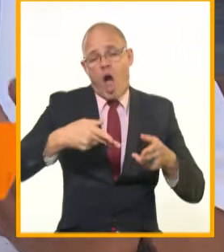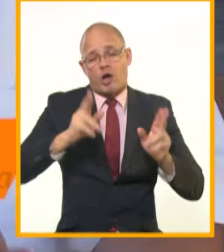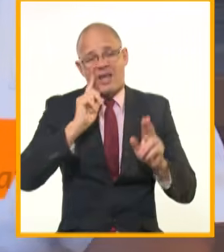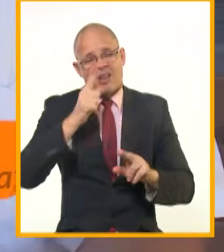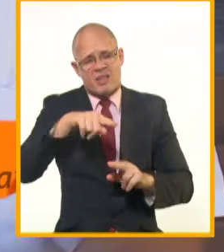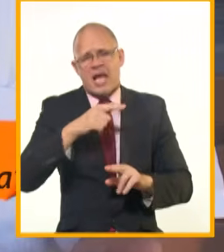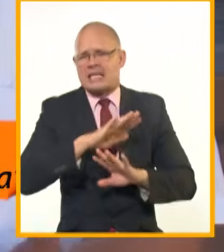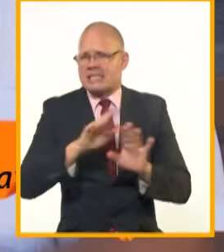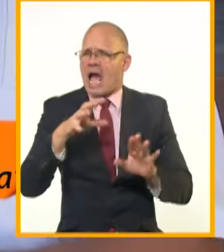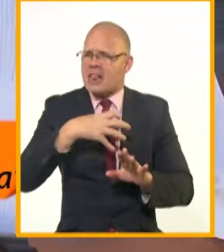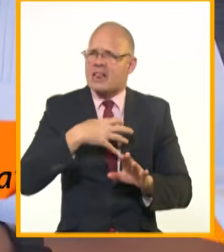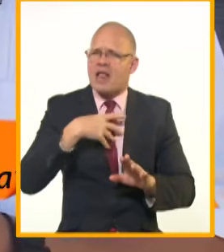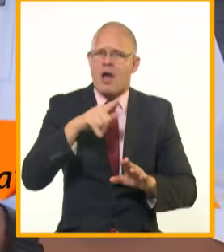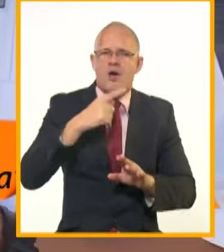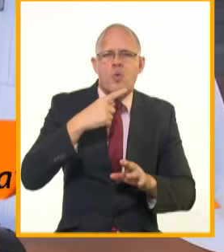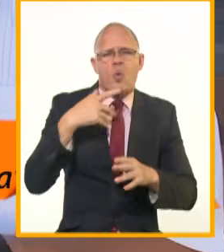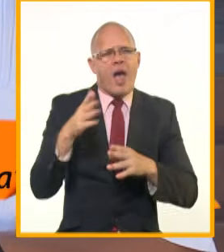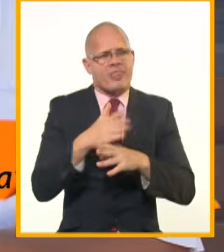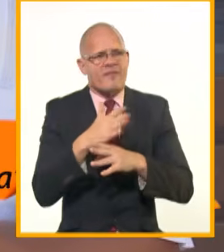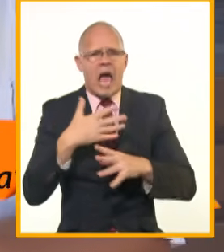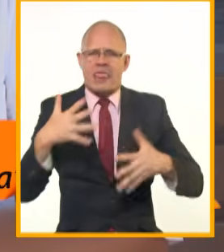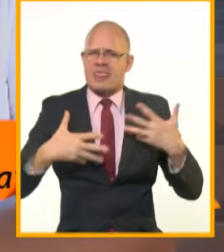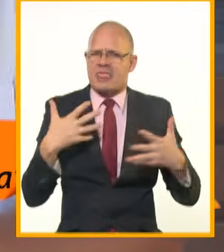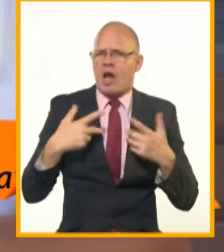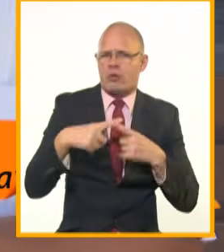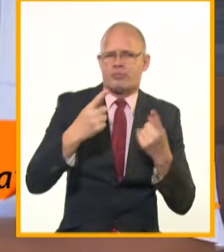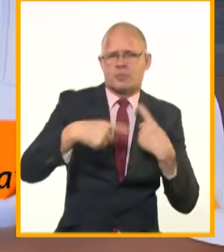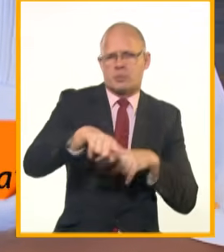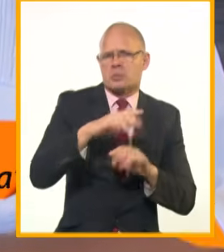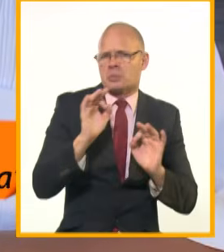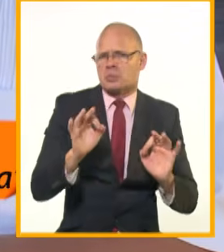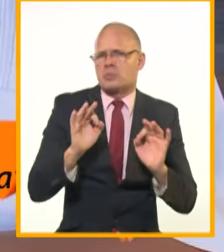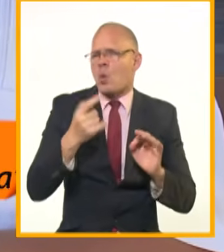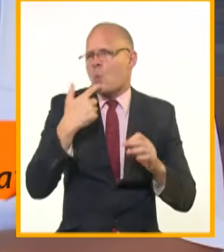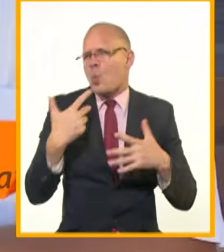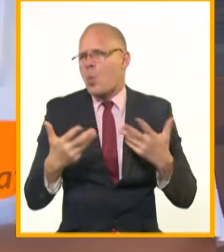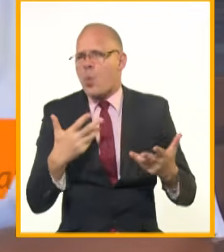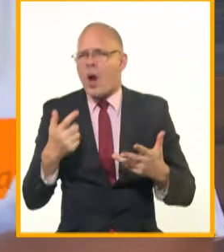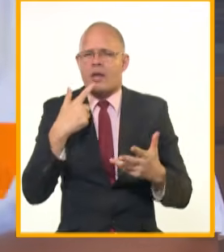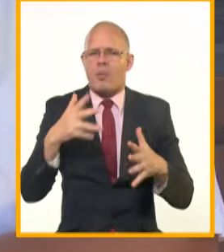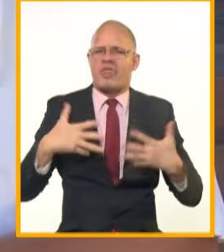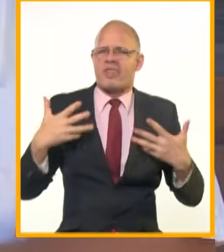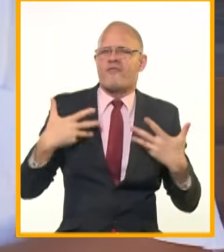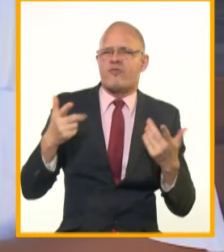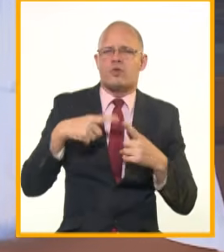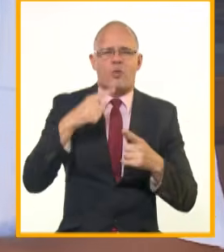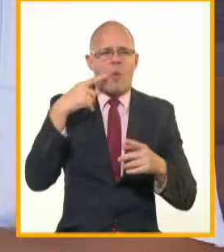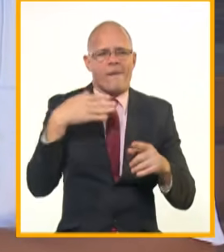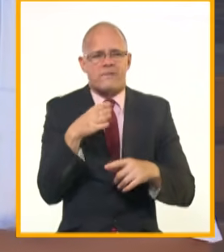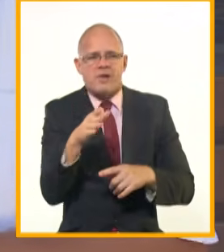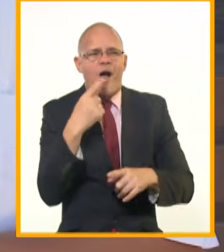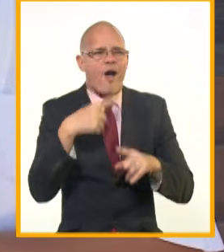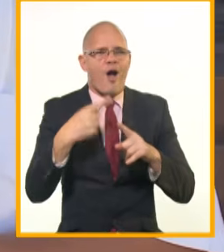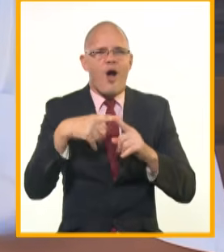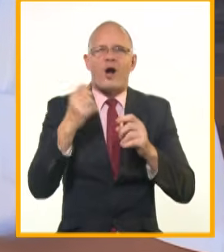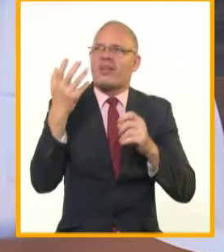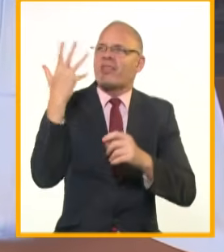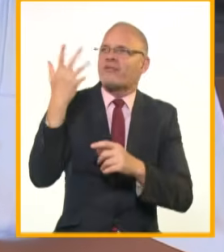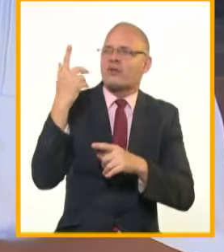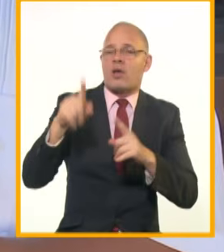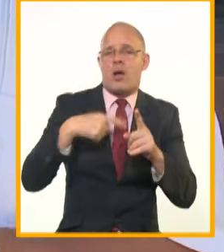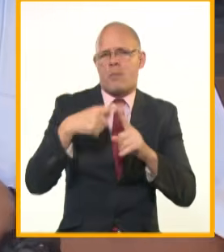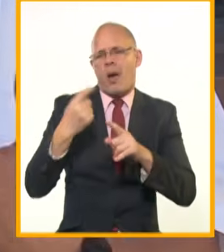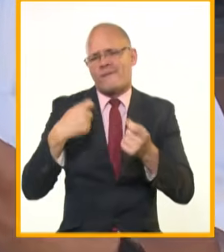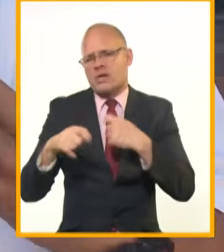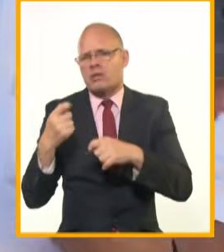programa de animación que vincula actividades relacionadas con el disfrute de la naturaleza, pero del mismo modo se comercializa como